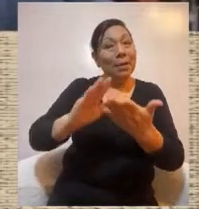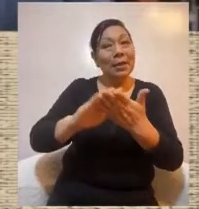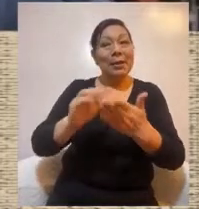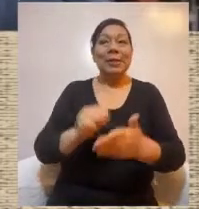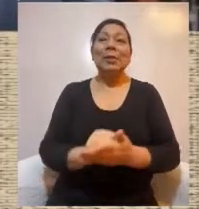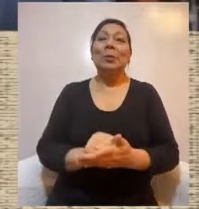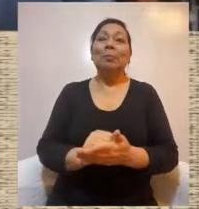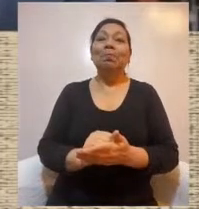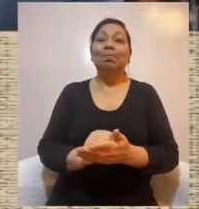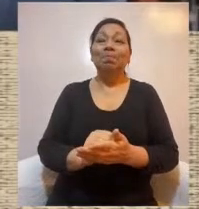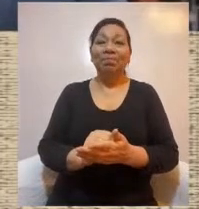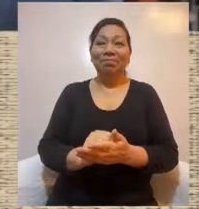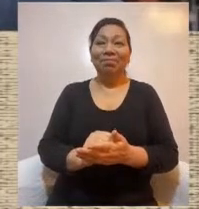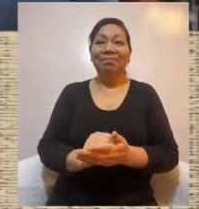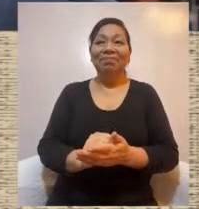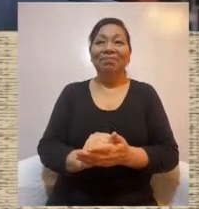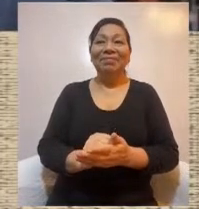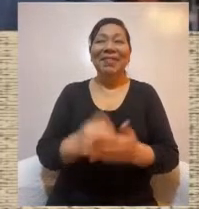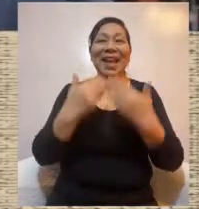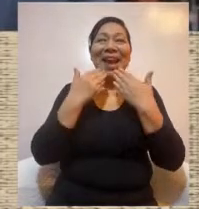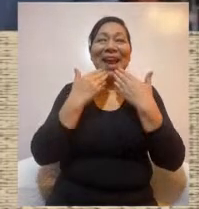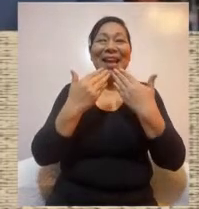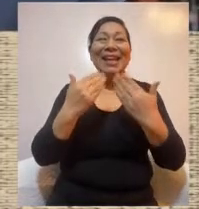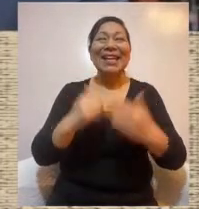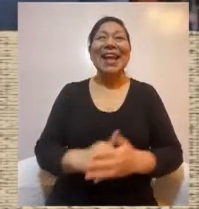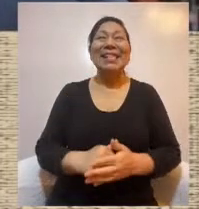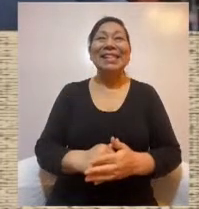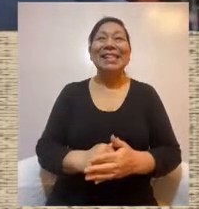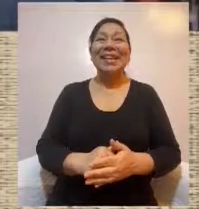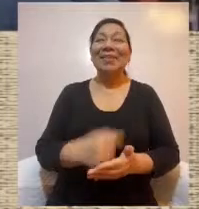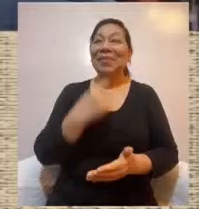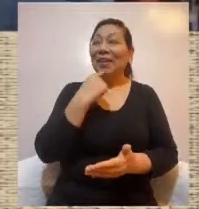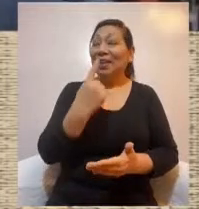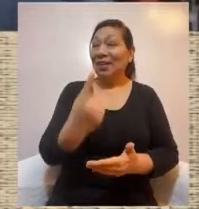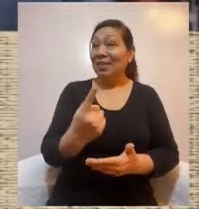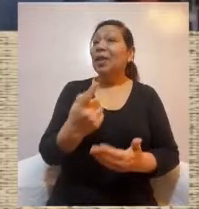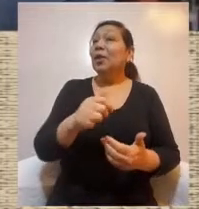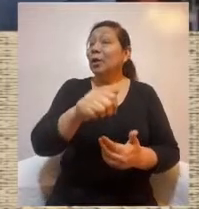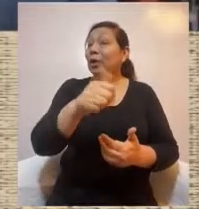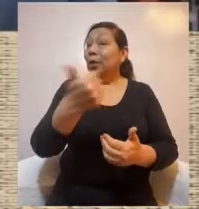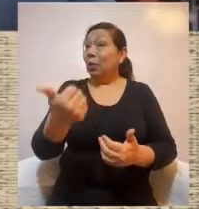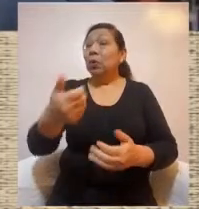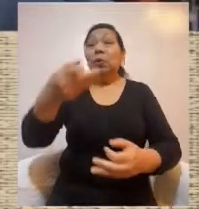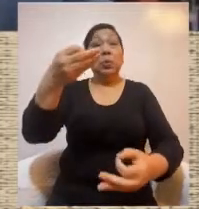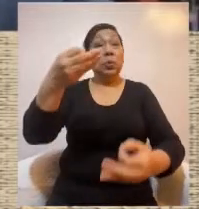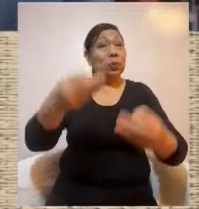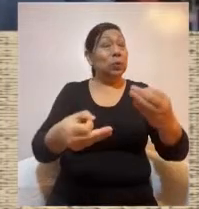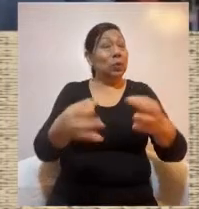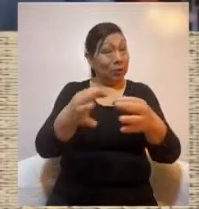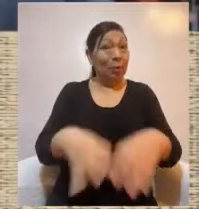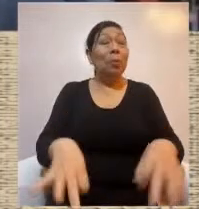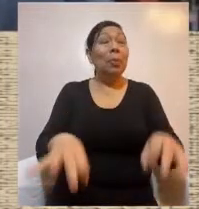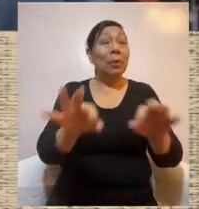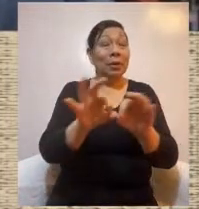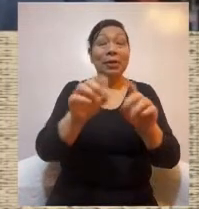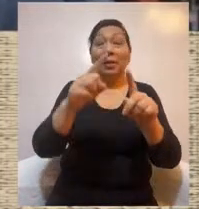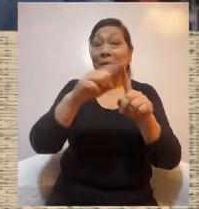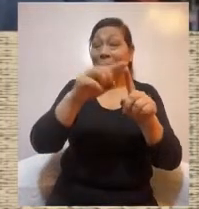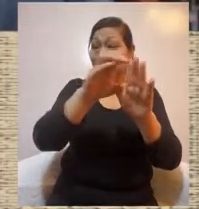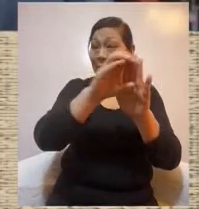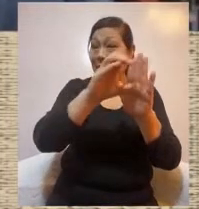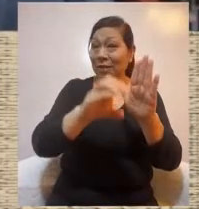licencia de maternidad. Bien, muchísimas gracias. Como se advierte, esta es otra de las sentencias emblemáticas del